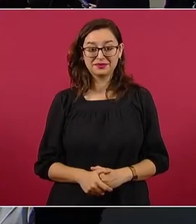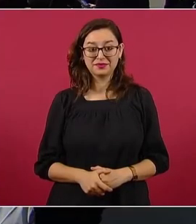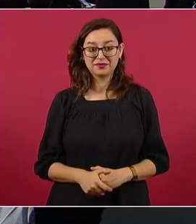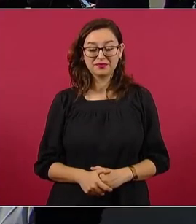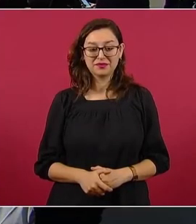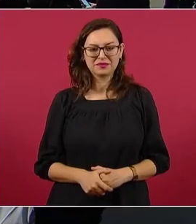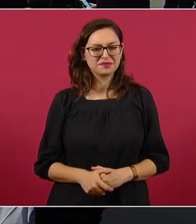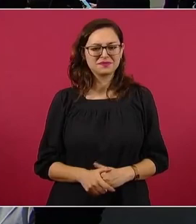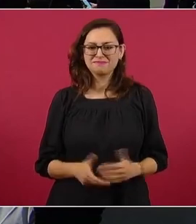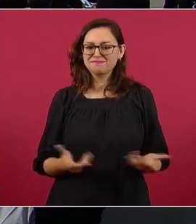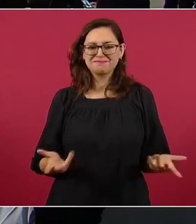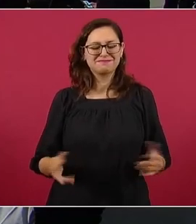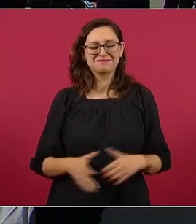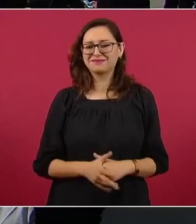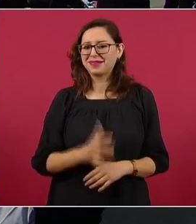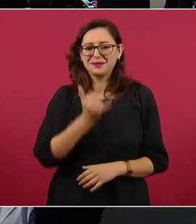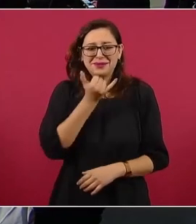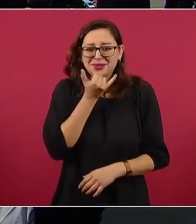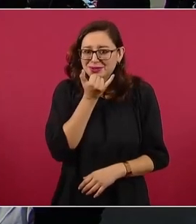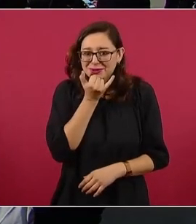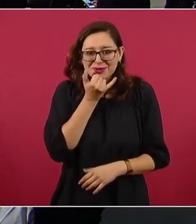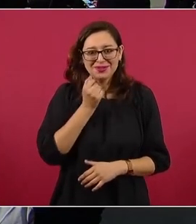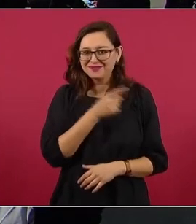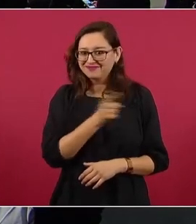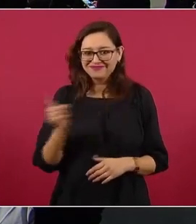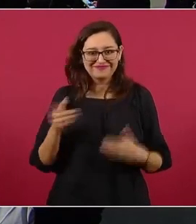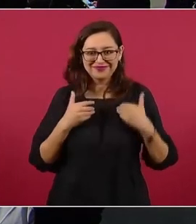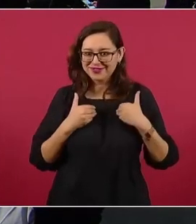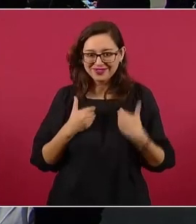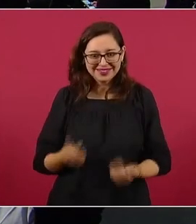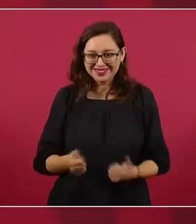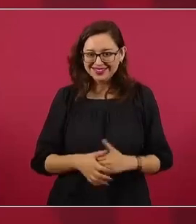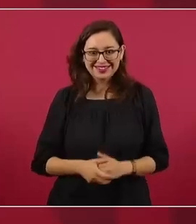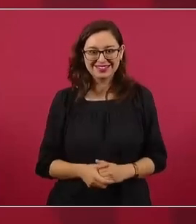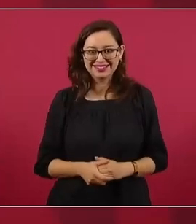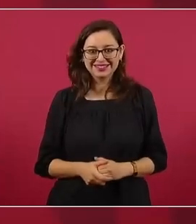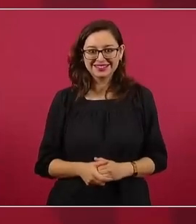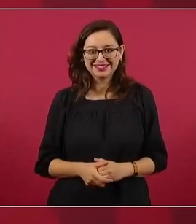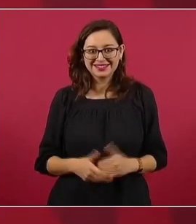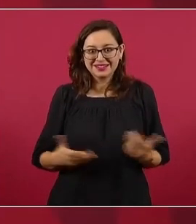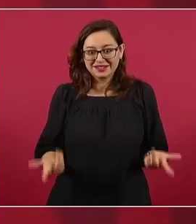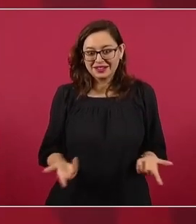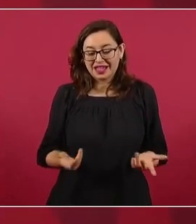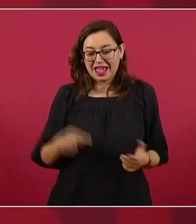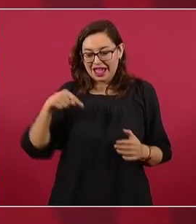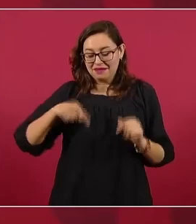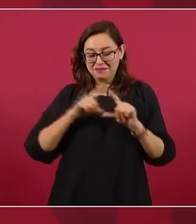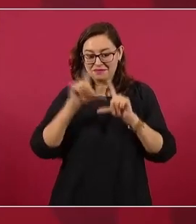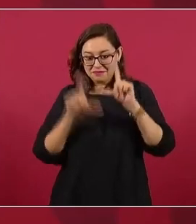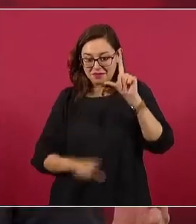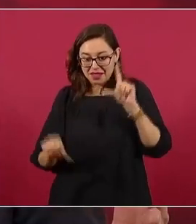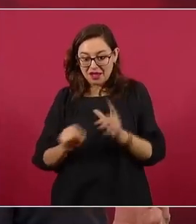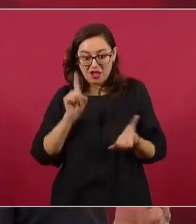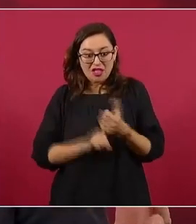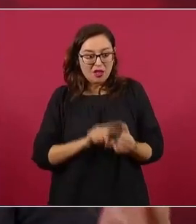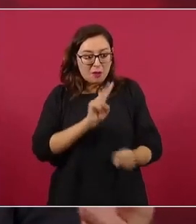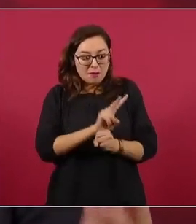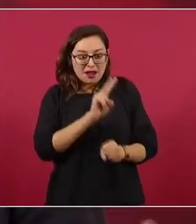A ver, perdón, es que si queremos que haya inteligencia financiera en este país como en